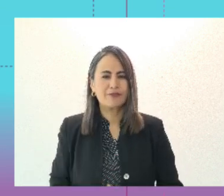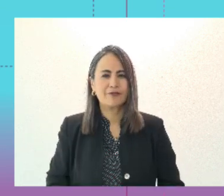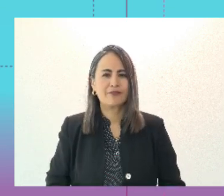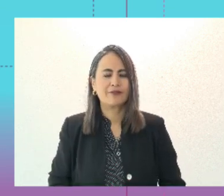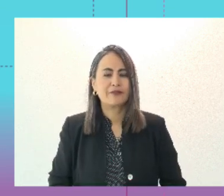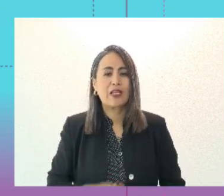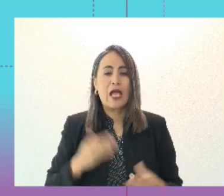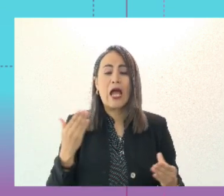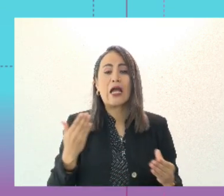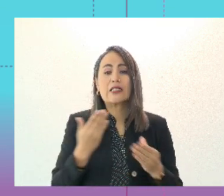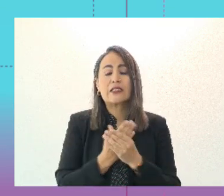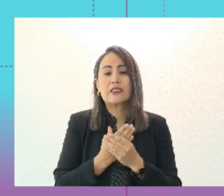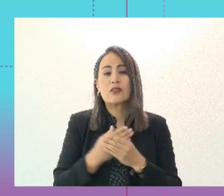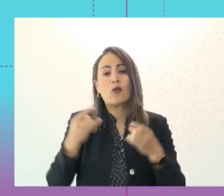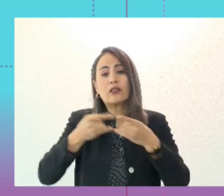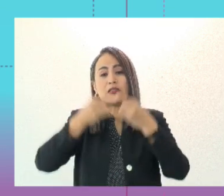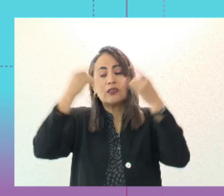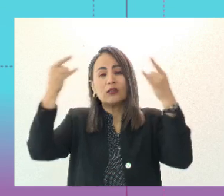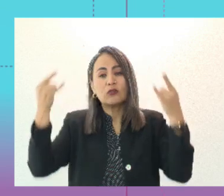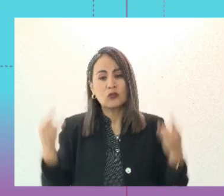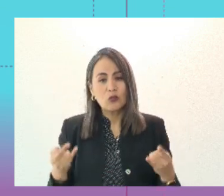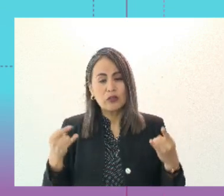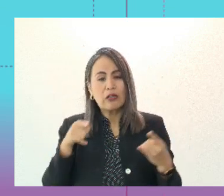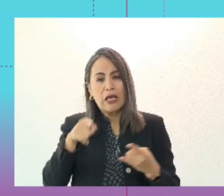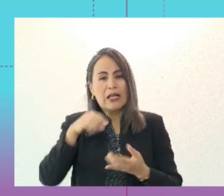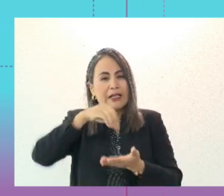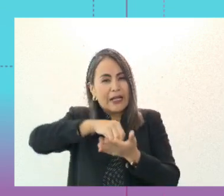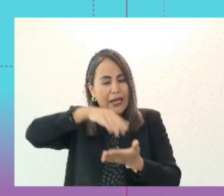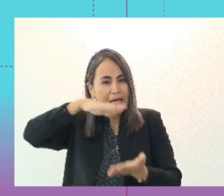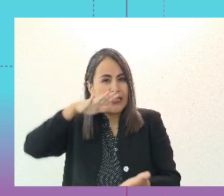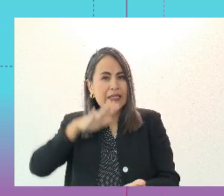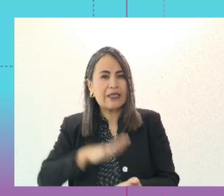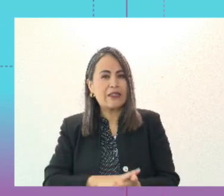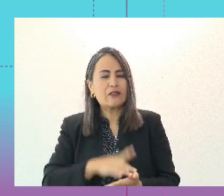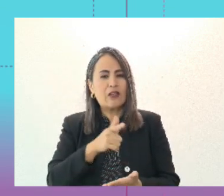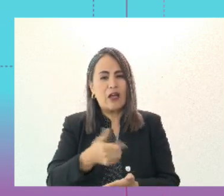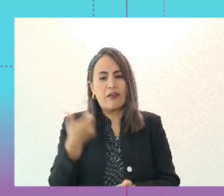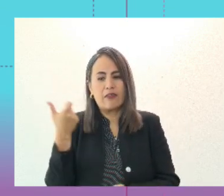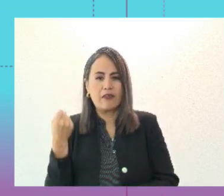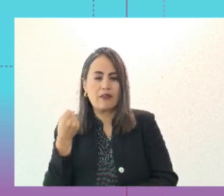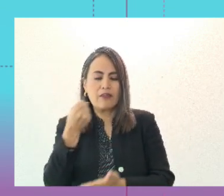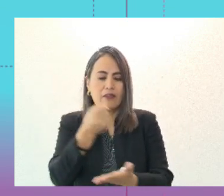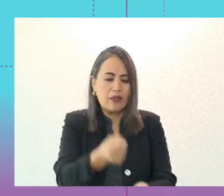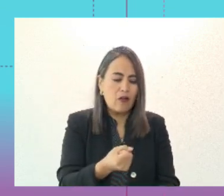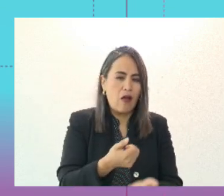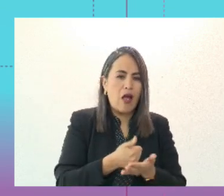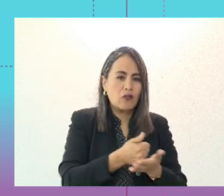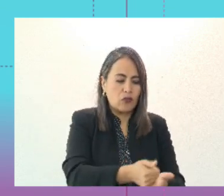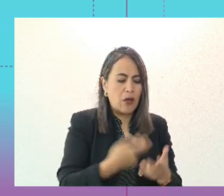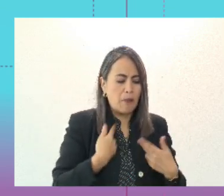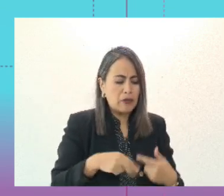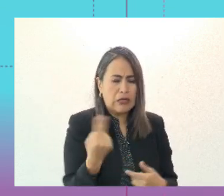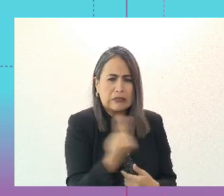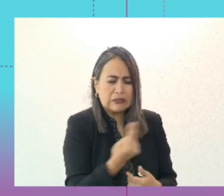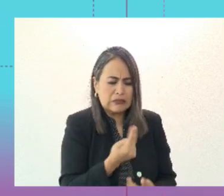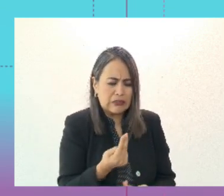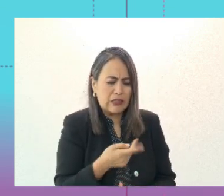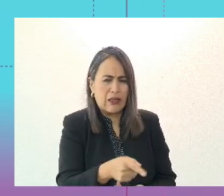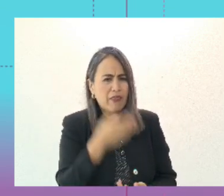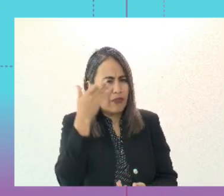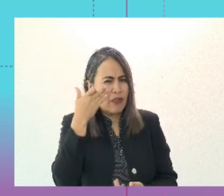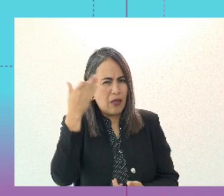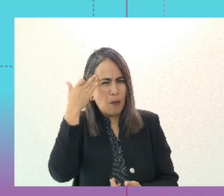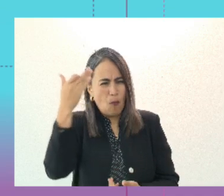Nuestro archivo histórico nos trae al presente desde aquel registro que daba cuenta del dinero destinado a la caridad durante los primeros años de la colonia,